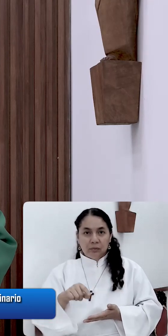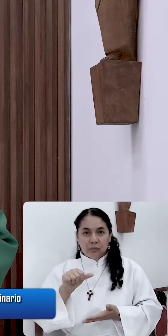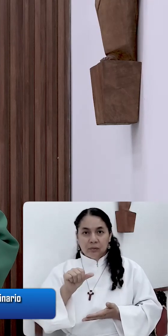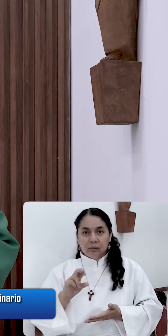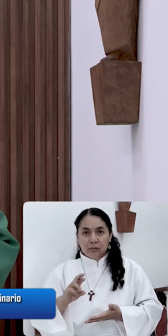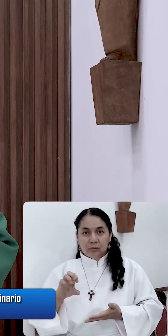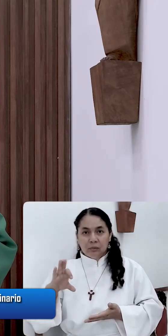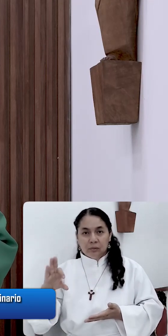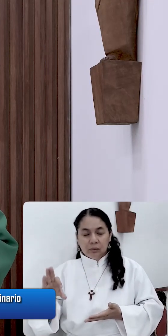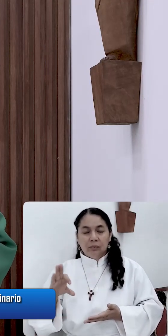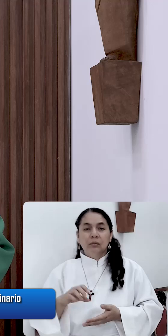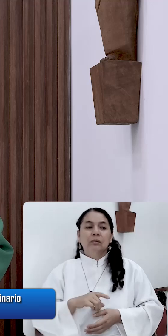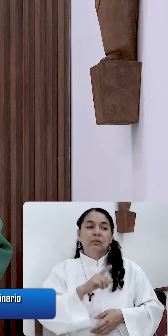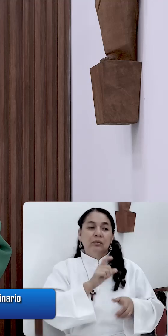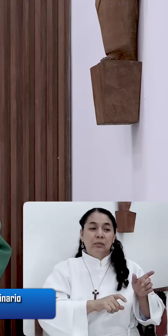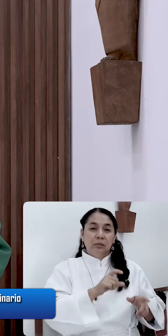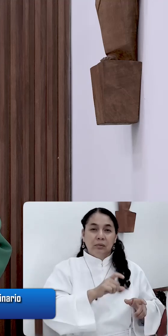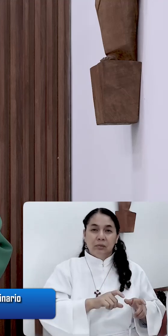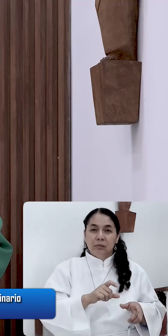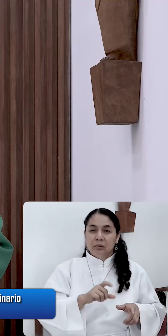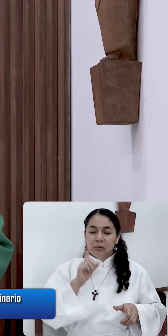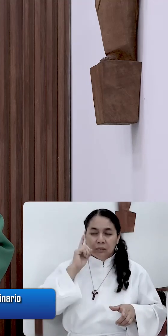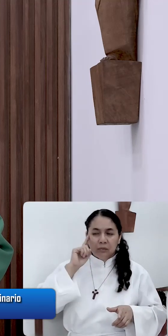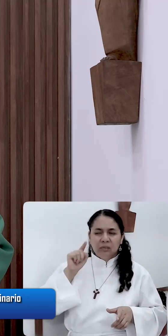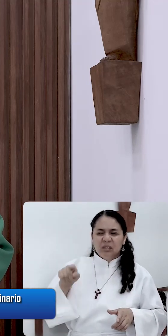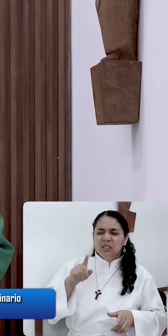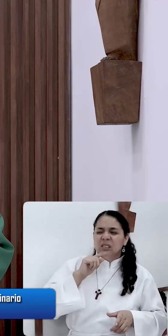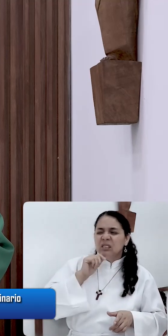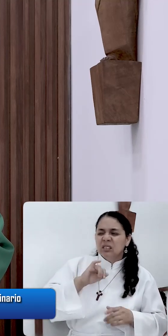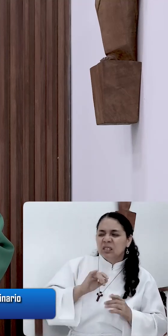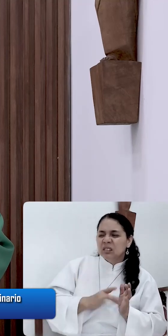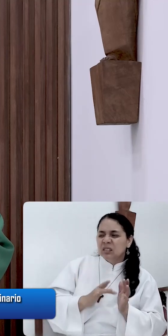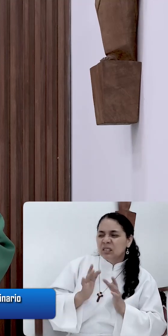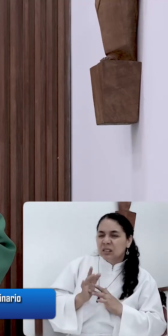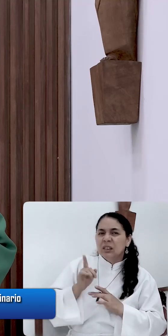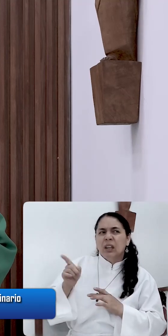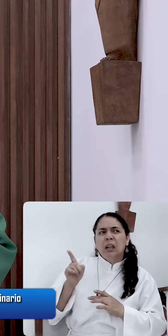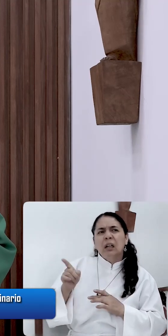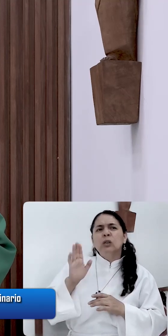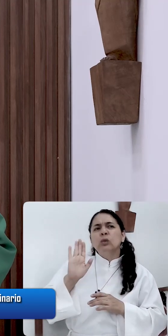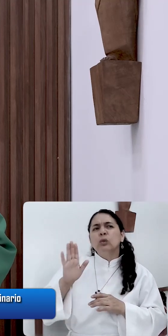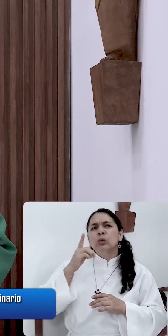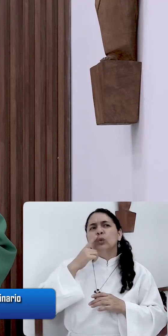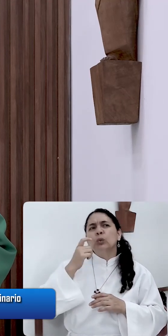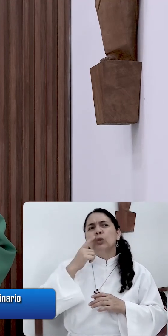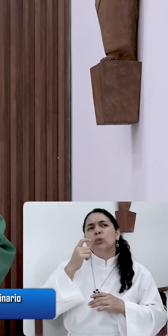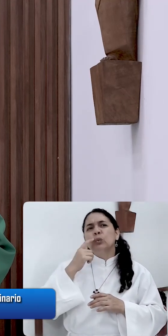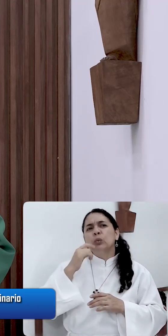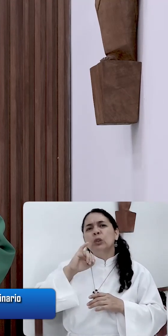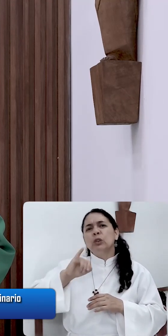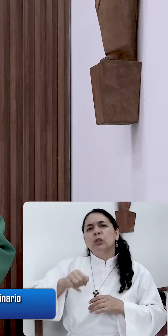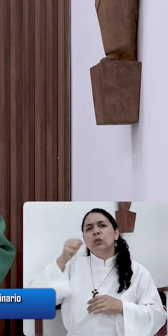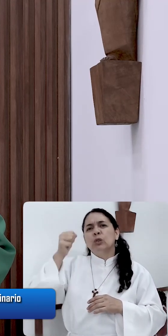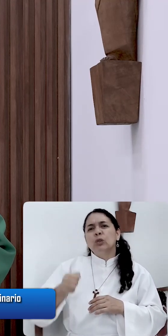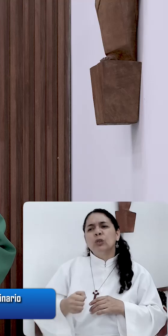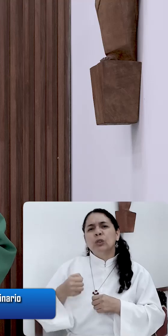para muchos, Jesús, ¿quién era? El hijo de José, el carpintero y nada más.